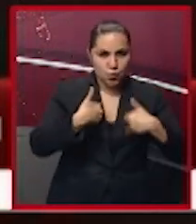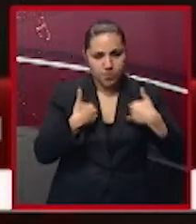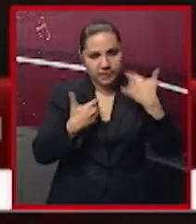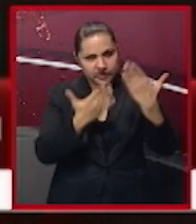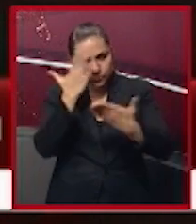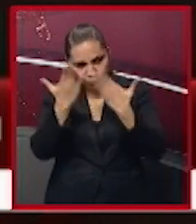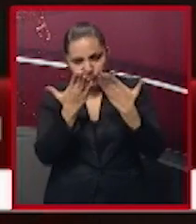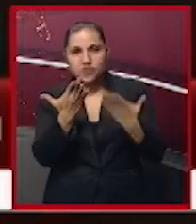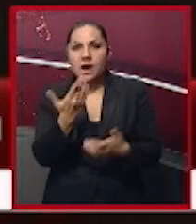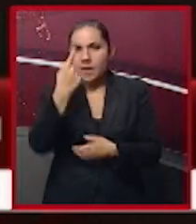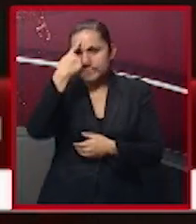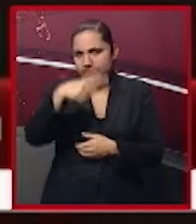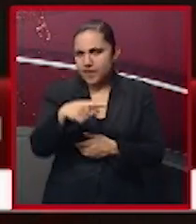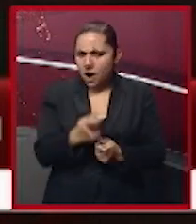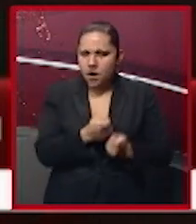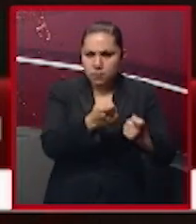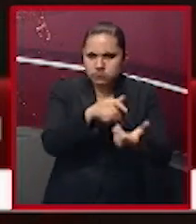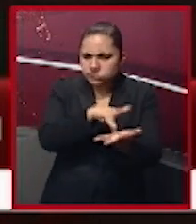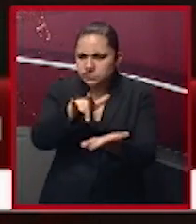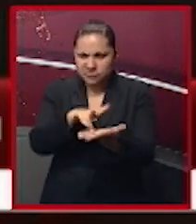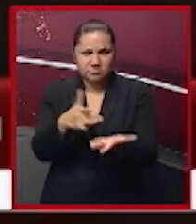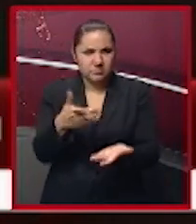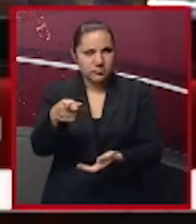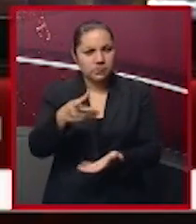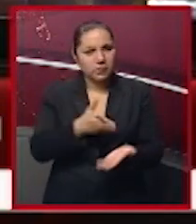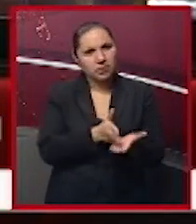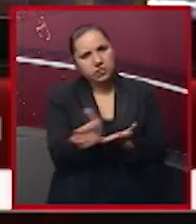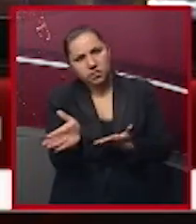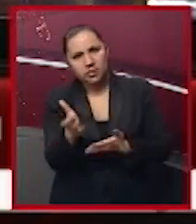abatir conductas delictivas.